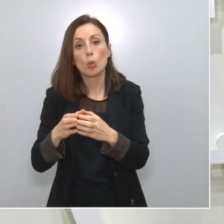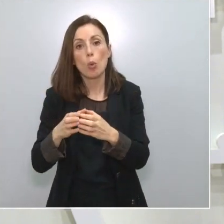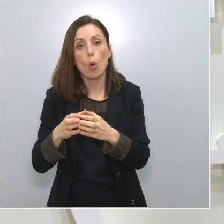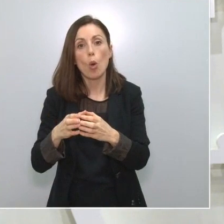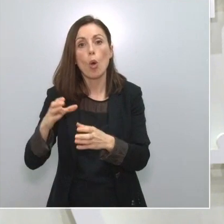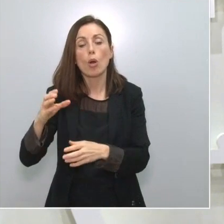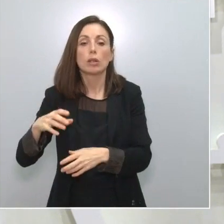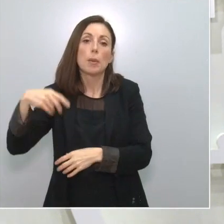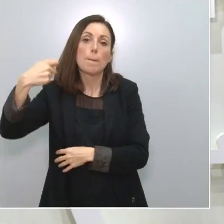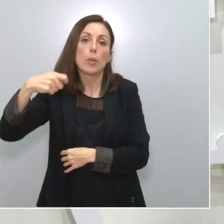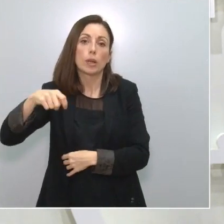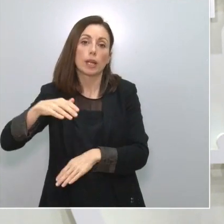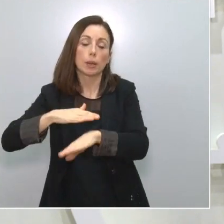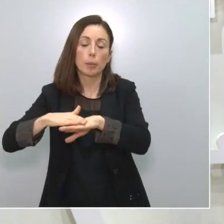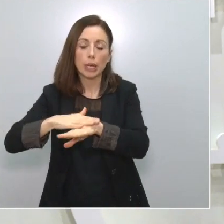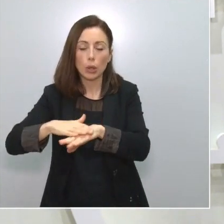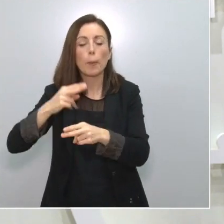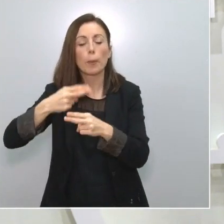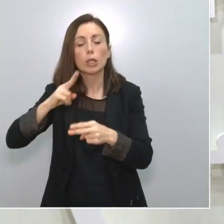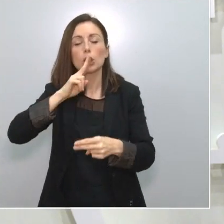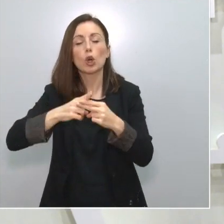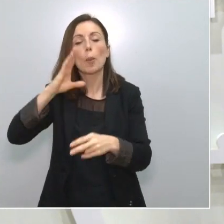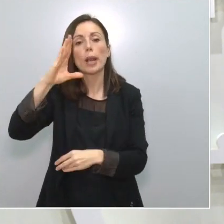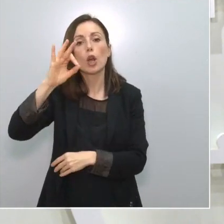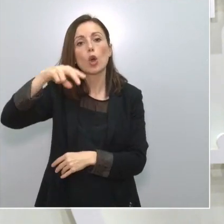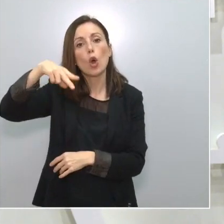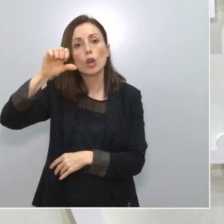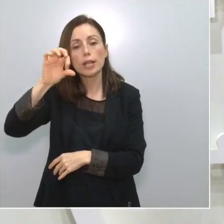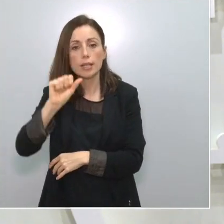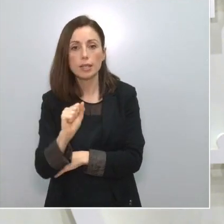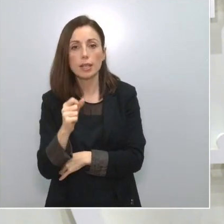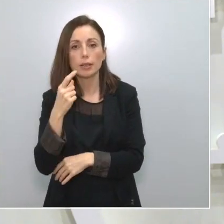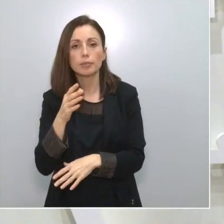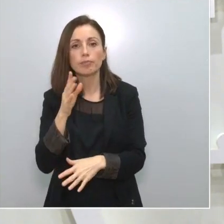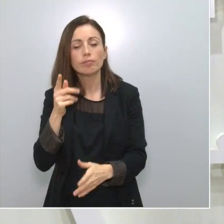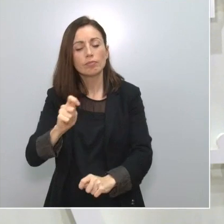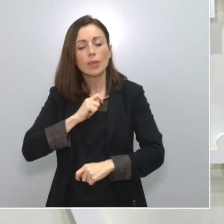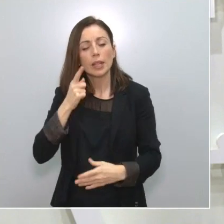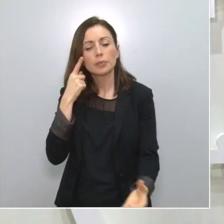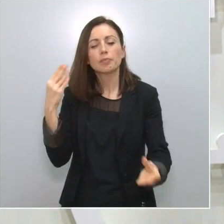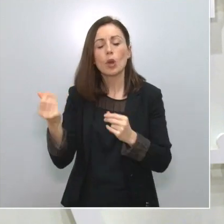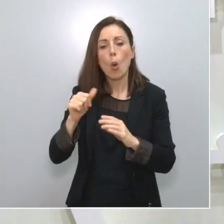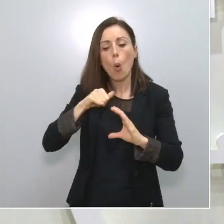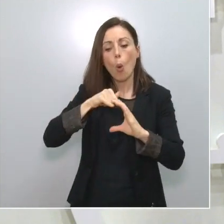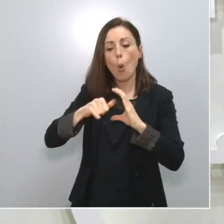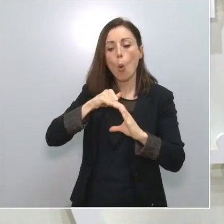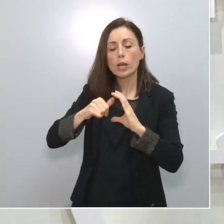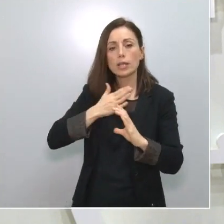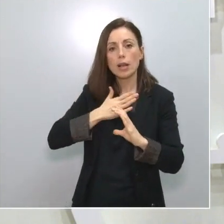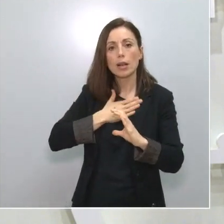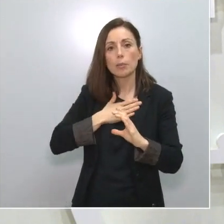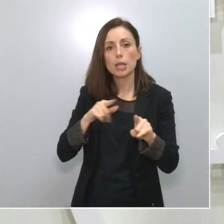Conesa, bueno, al final uno empieza a tener la sensación de que mi WhatsApp es un